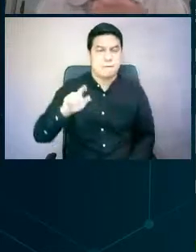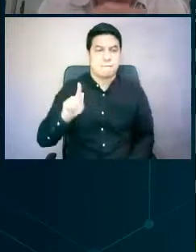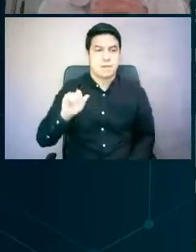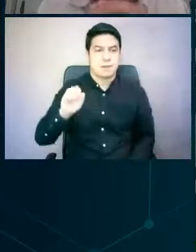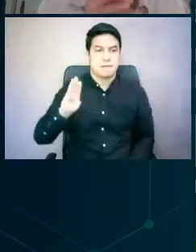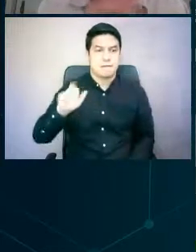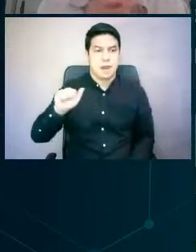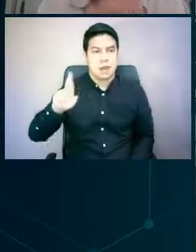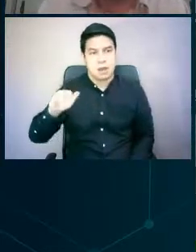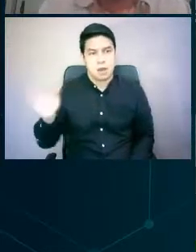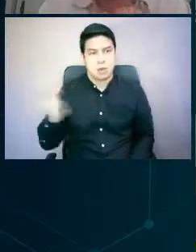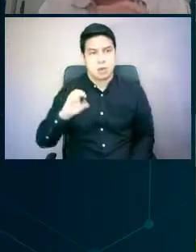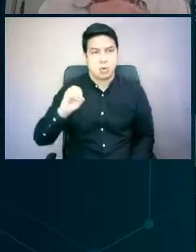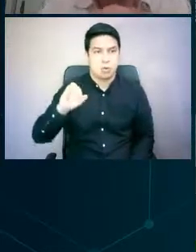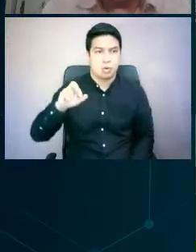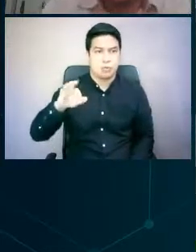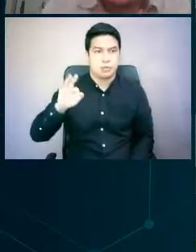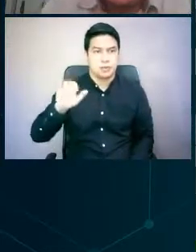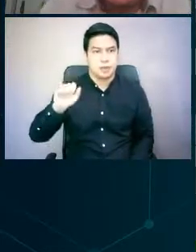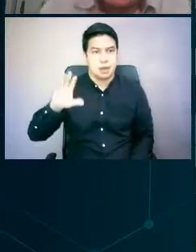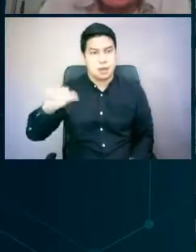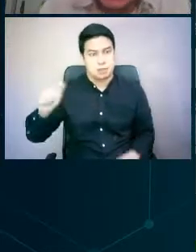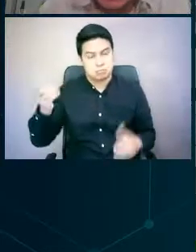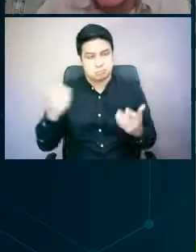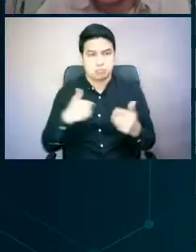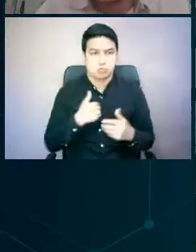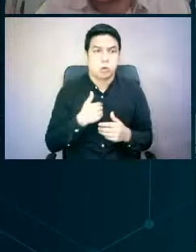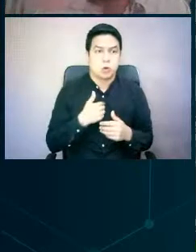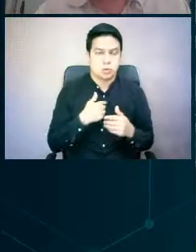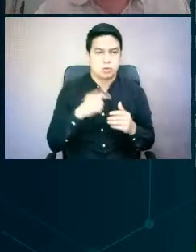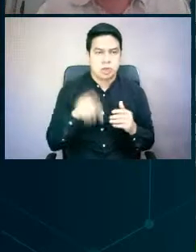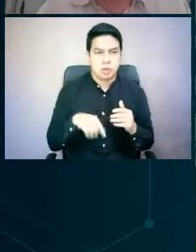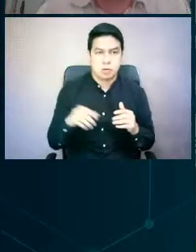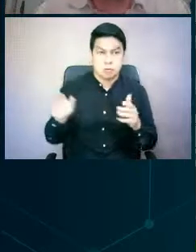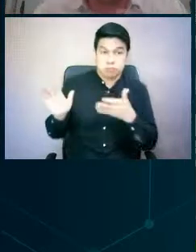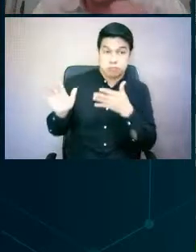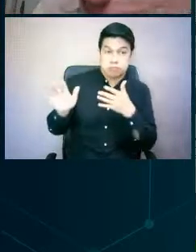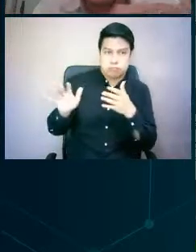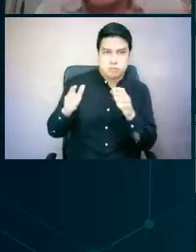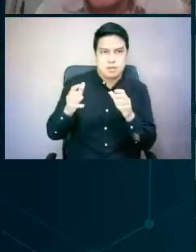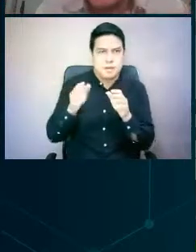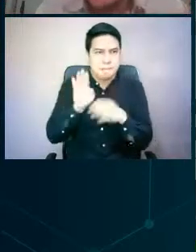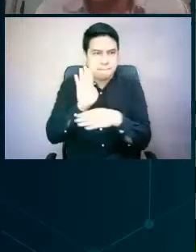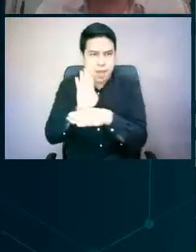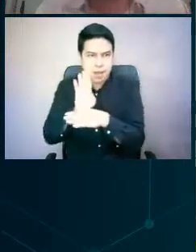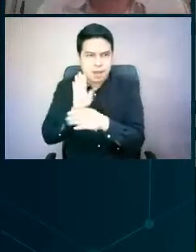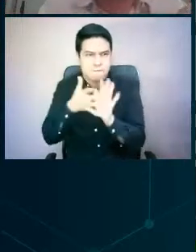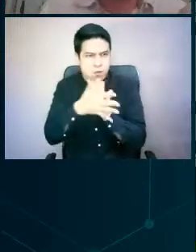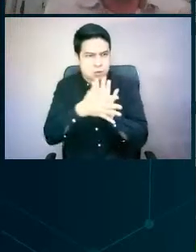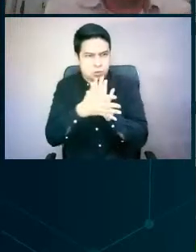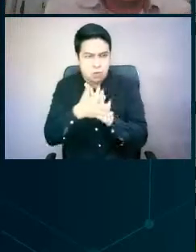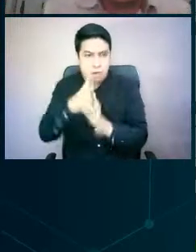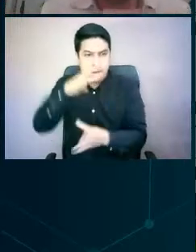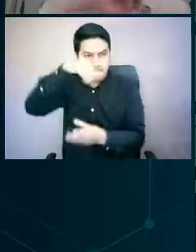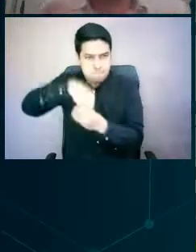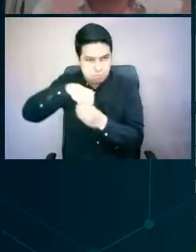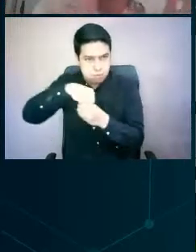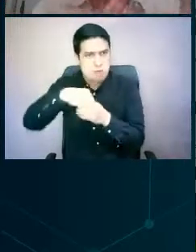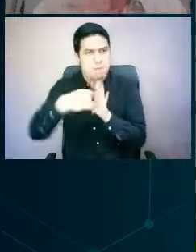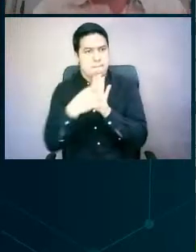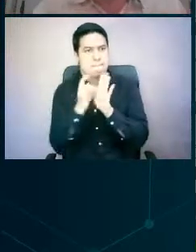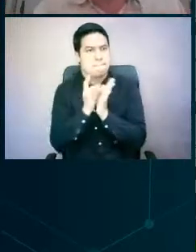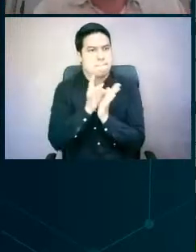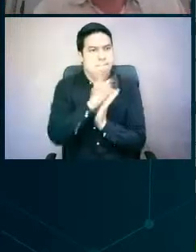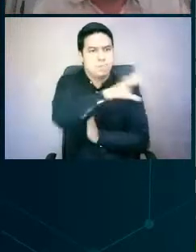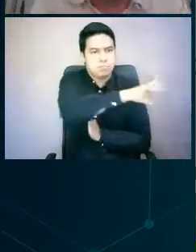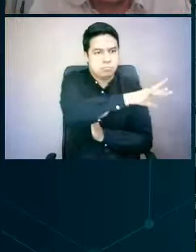A, yo la debo empaquetar para enviársela al extremo B, ¿cierto? Aquí va a haber un flujo de información de un extremo a otro extremo.